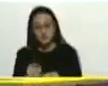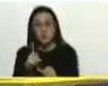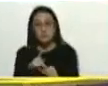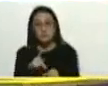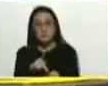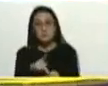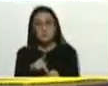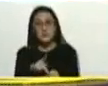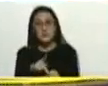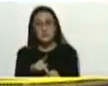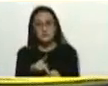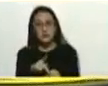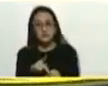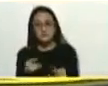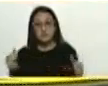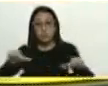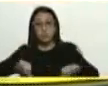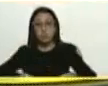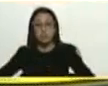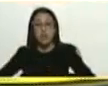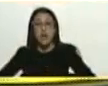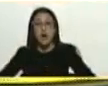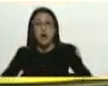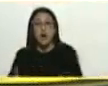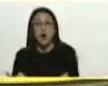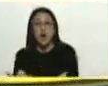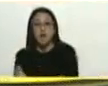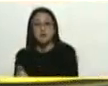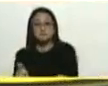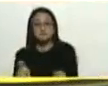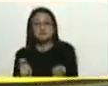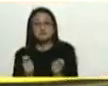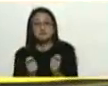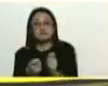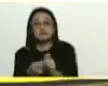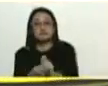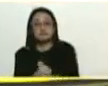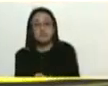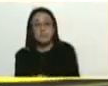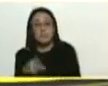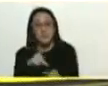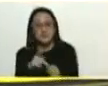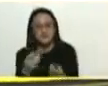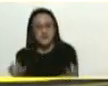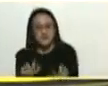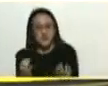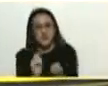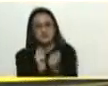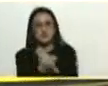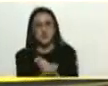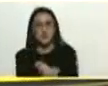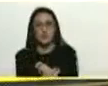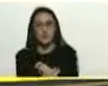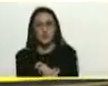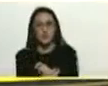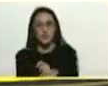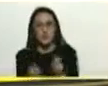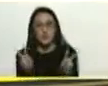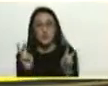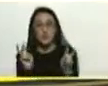desde las ceniza y ahora va a echar a andar una pedevesa verdaderamente renovada verdaderamente